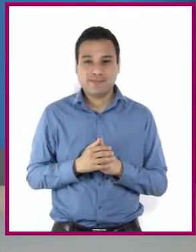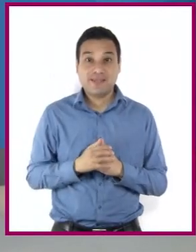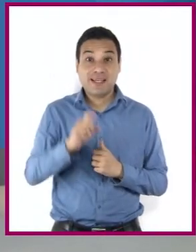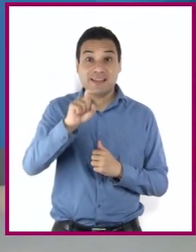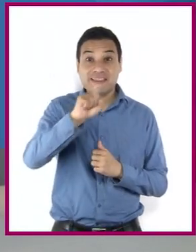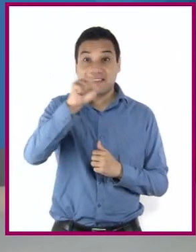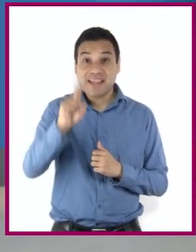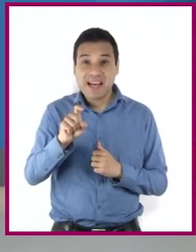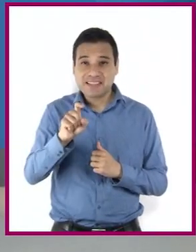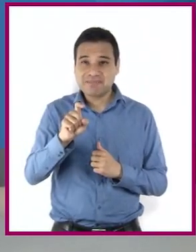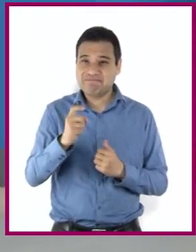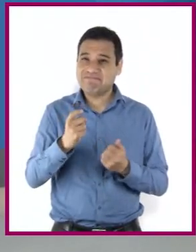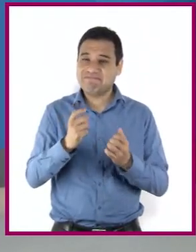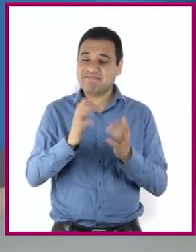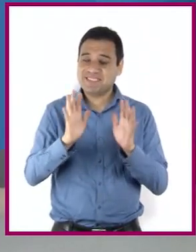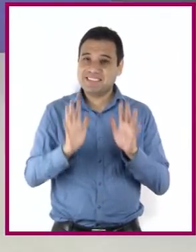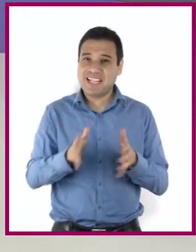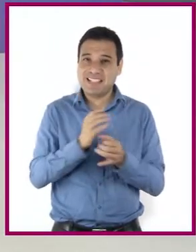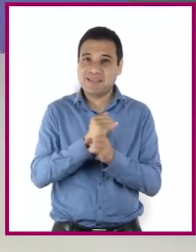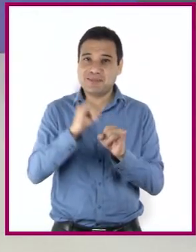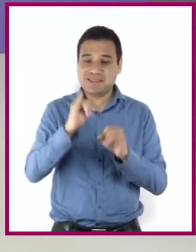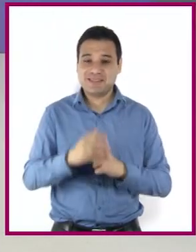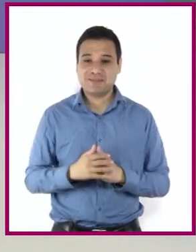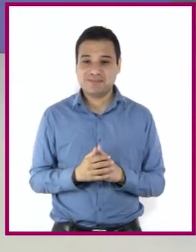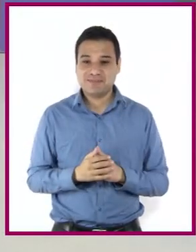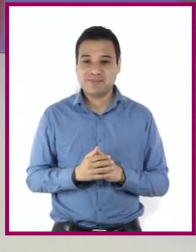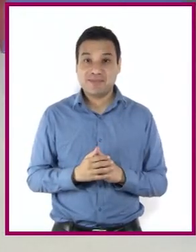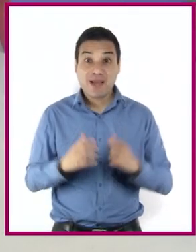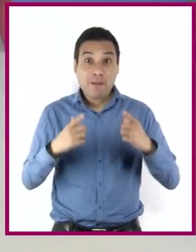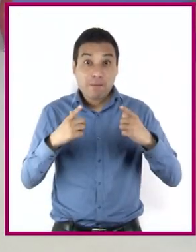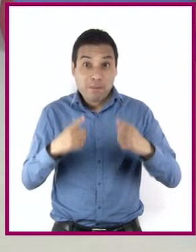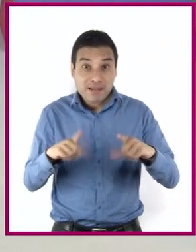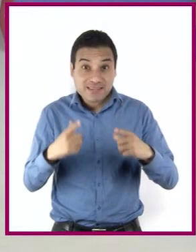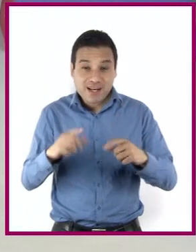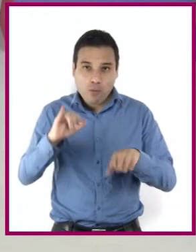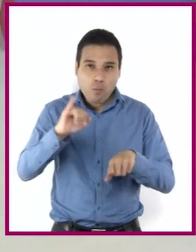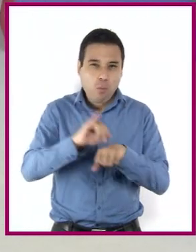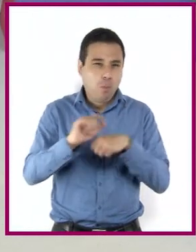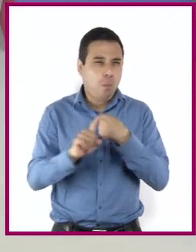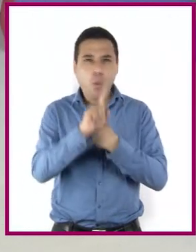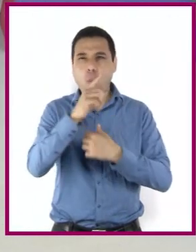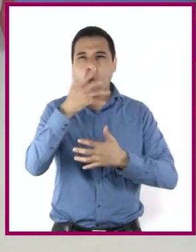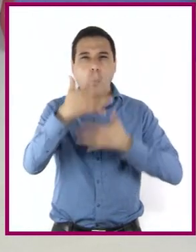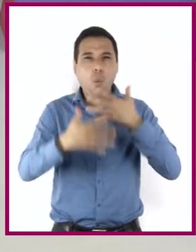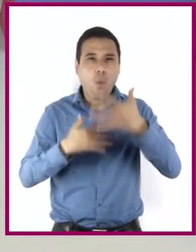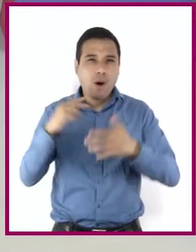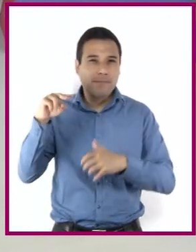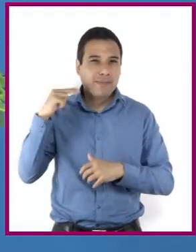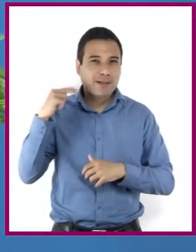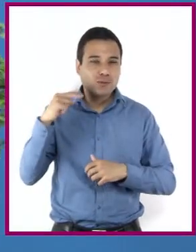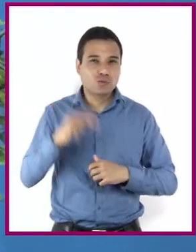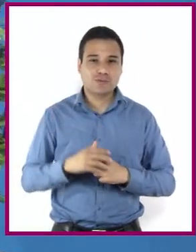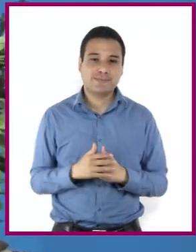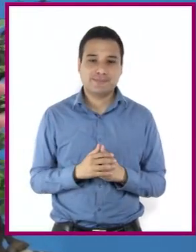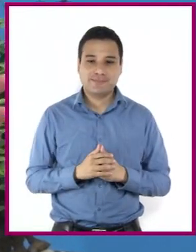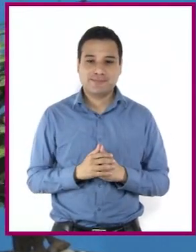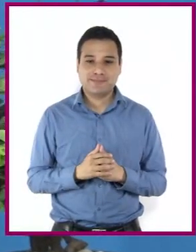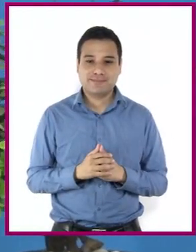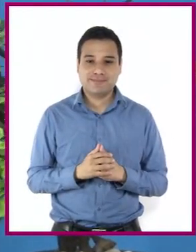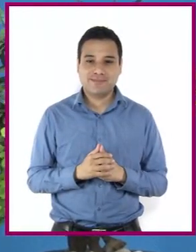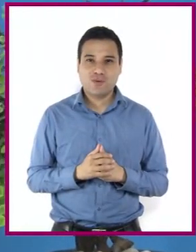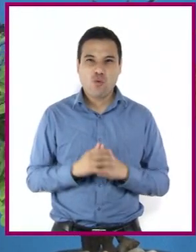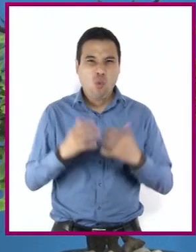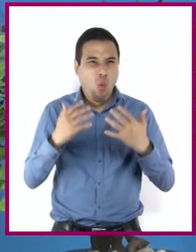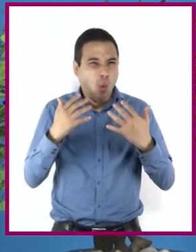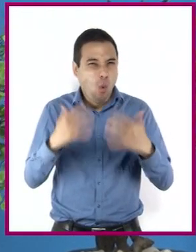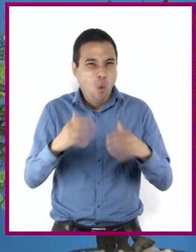adiós, México se opuso a su independencia. Pasteles causaron revuelo, el puerto de Veracruz en manos de los franceses. Vaya